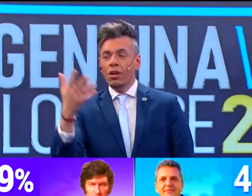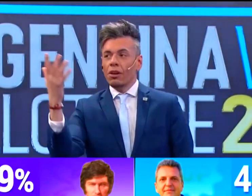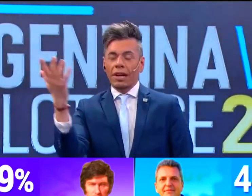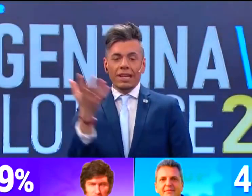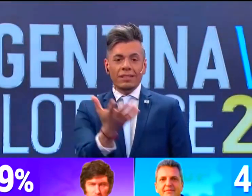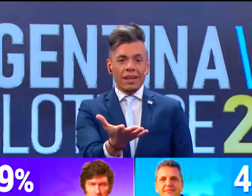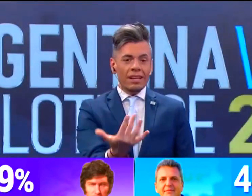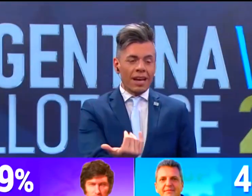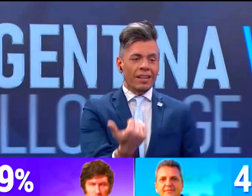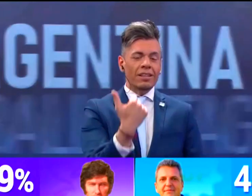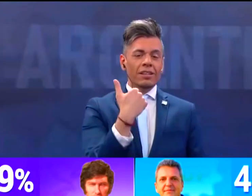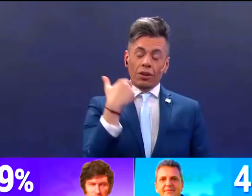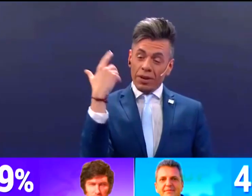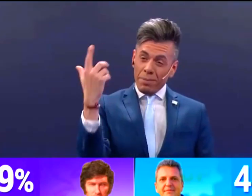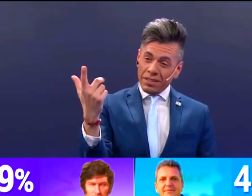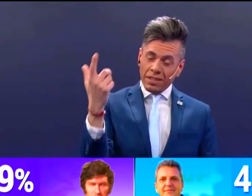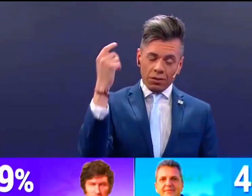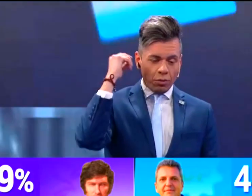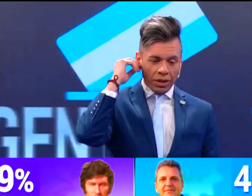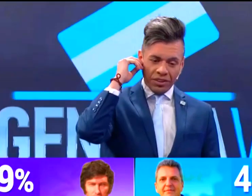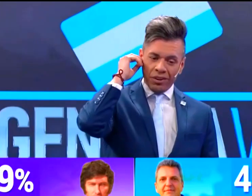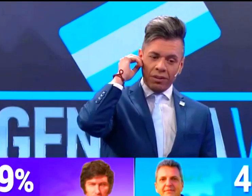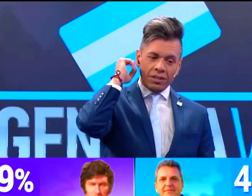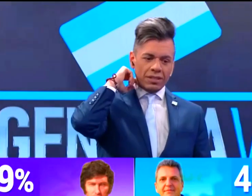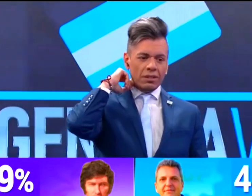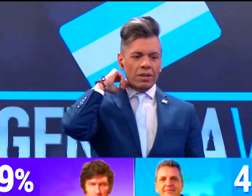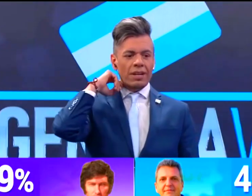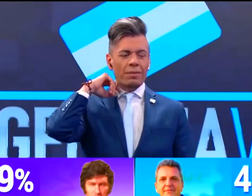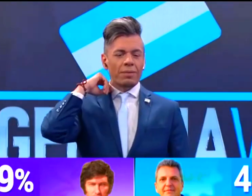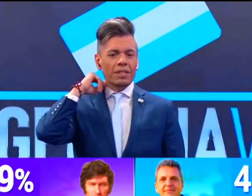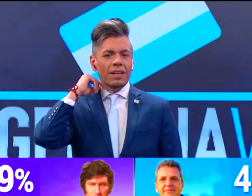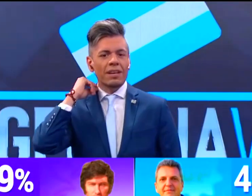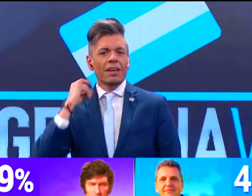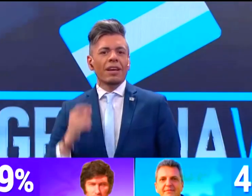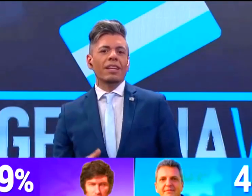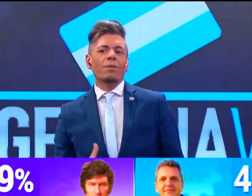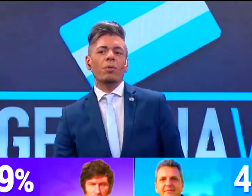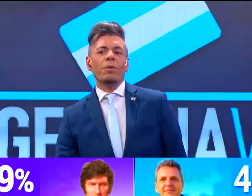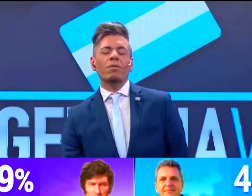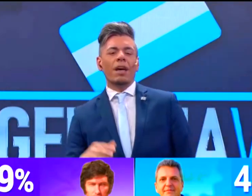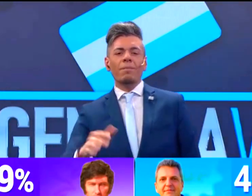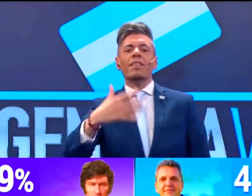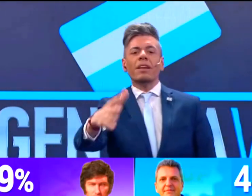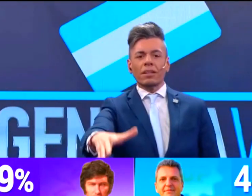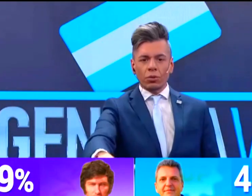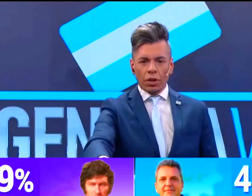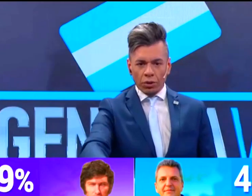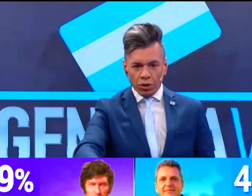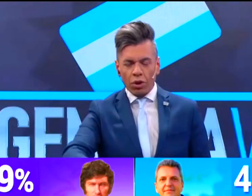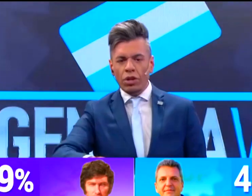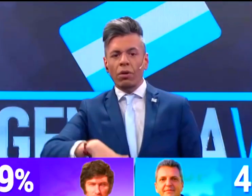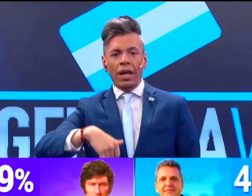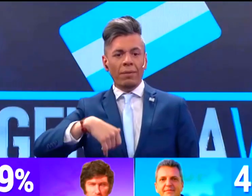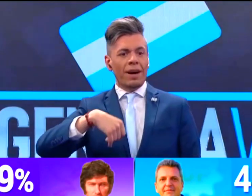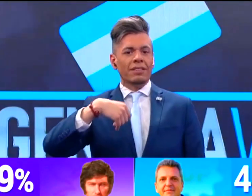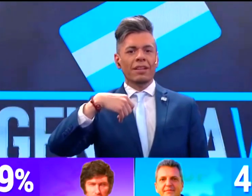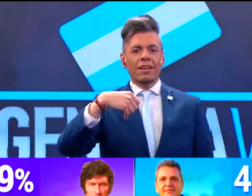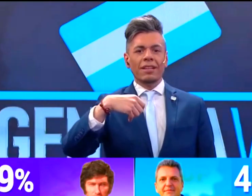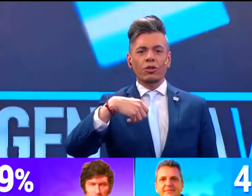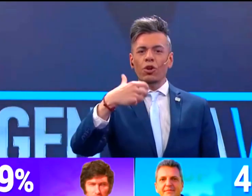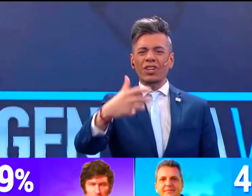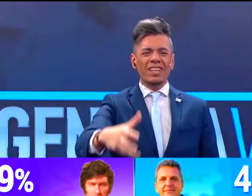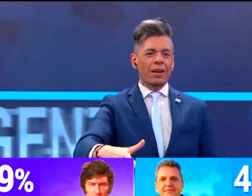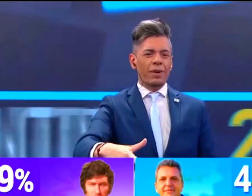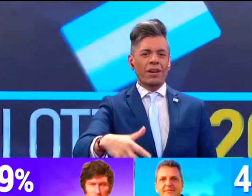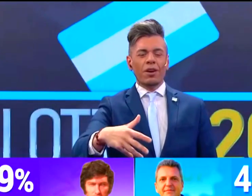mirando. Lo que le decía Iñaki, lo venía pensando cuando estaba llegando al canal. Me parece que estamos viviendo, además del resultado histórico, además